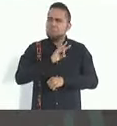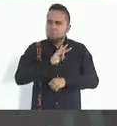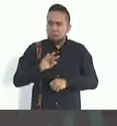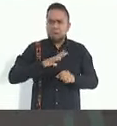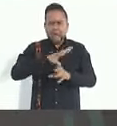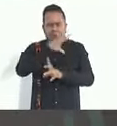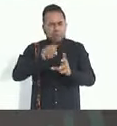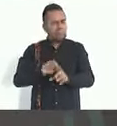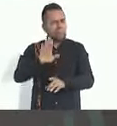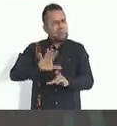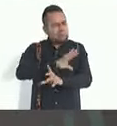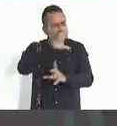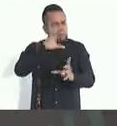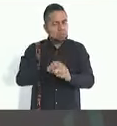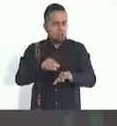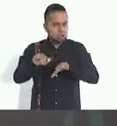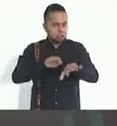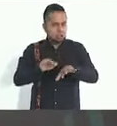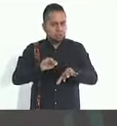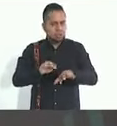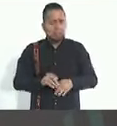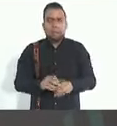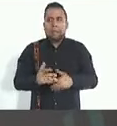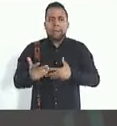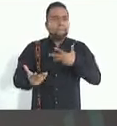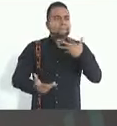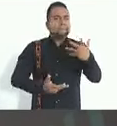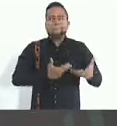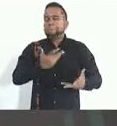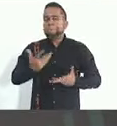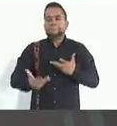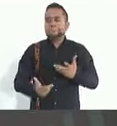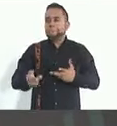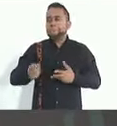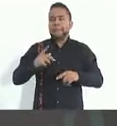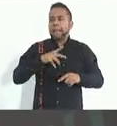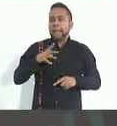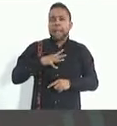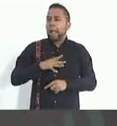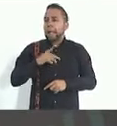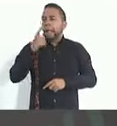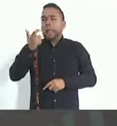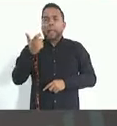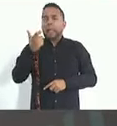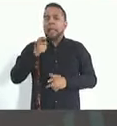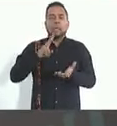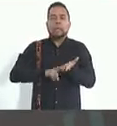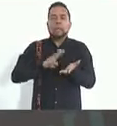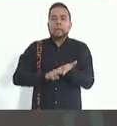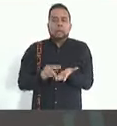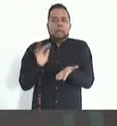pleno. Y es que hay devaluación, como